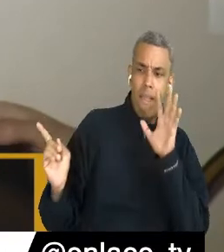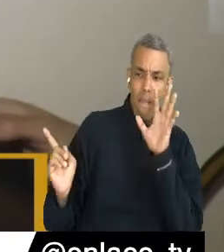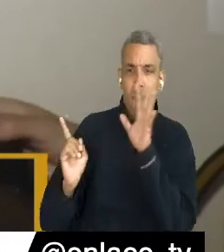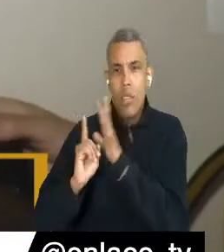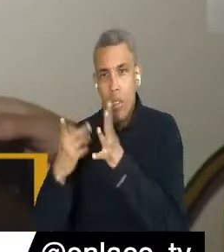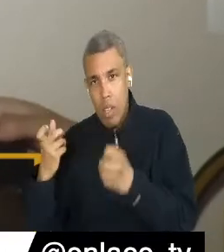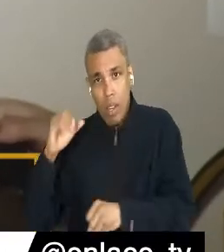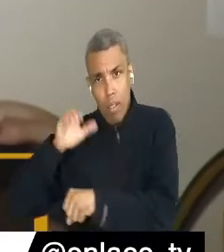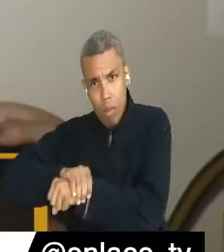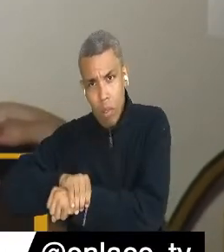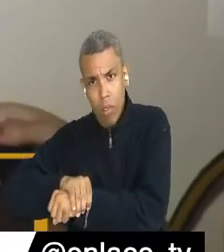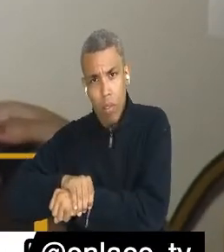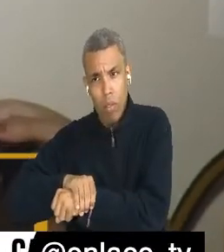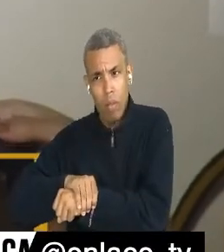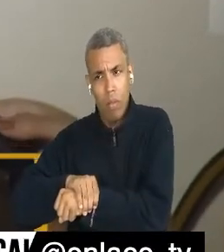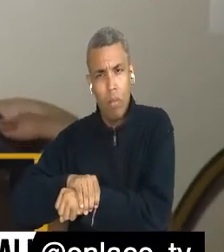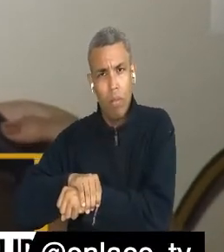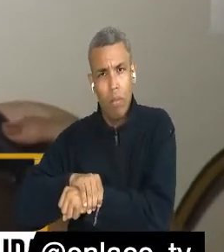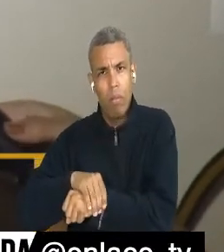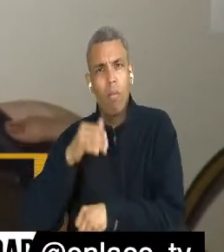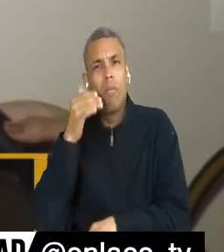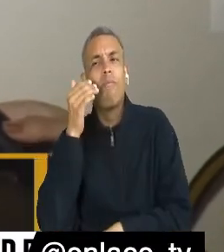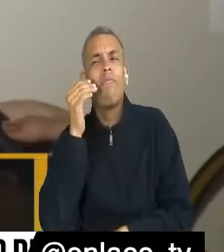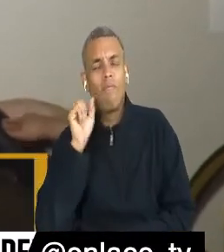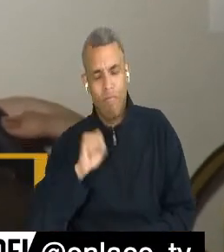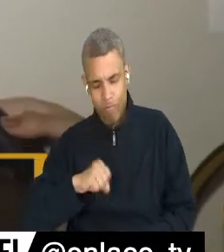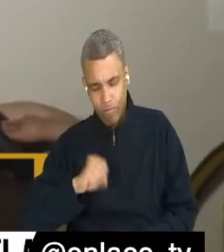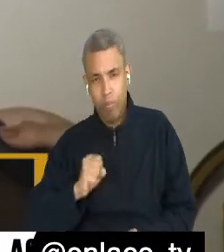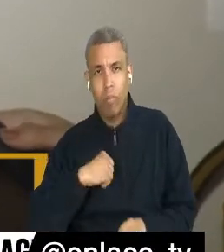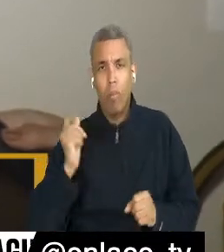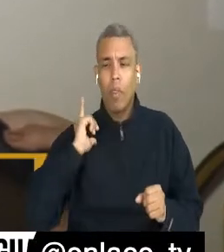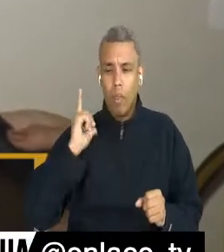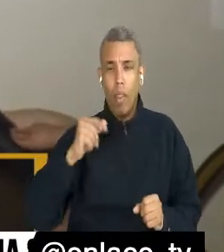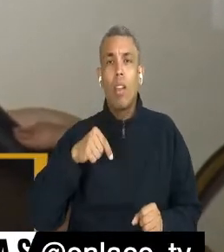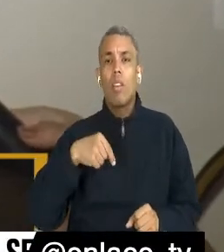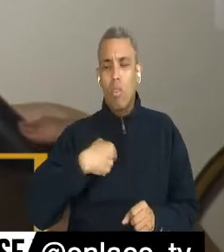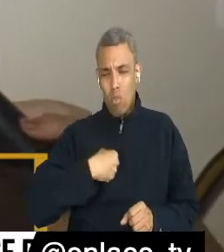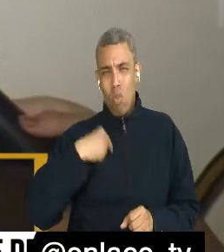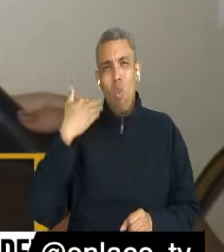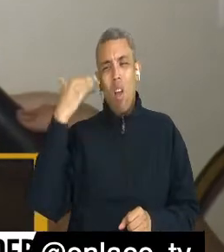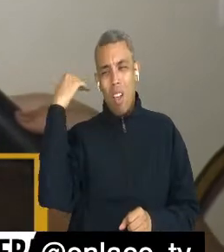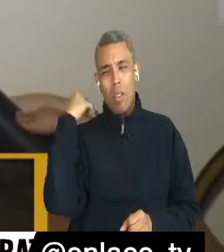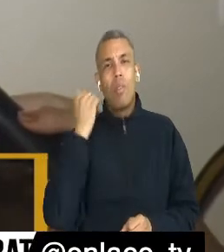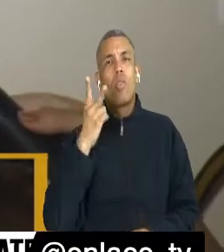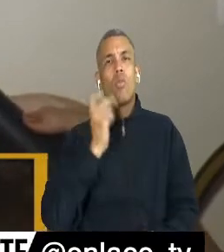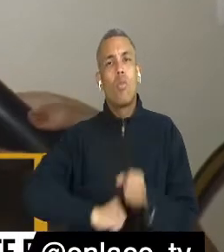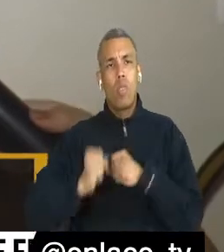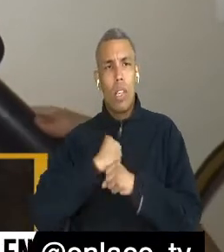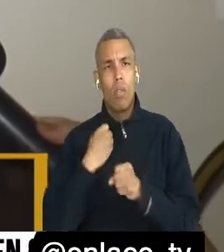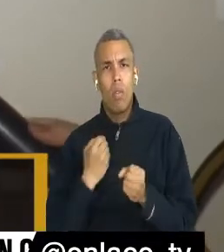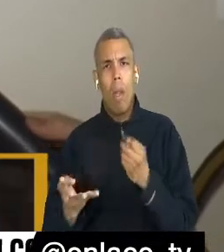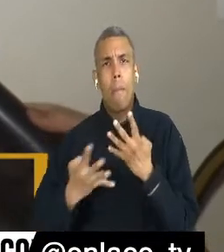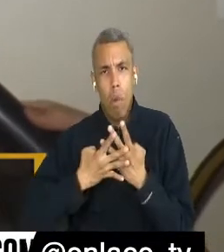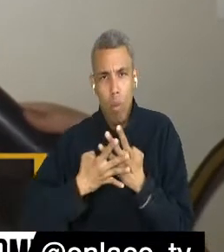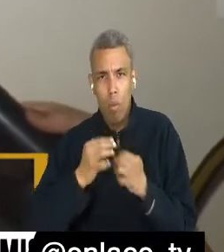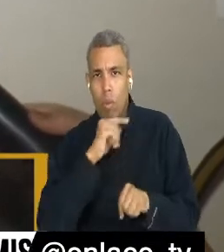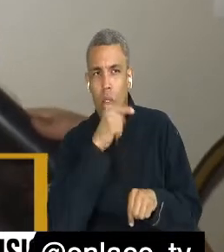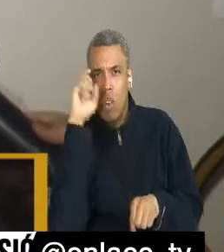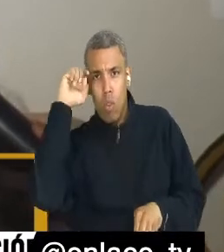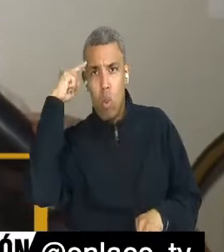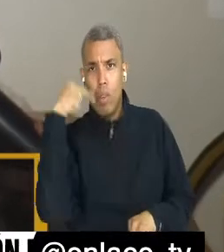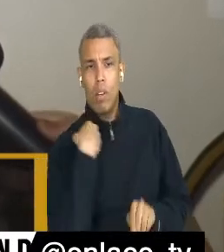conocido en el país, que son permanentes montajes contra los líderes sociales. Yo mismo estuve en la cárcel 2 años por un montaje de esta magnitud. Eso que